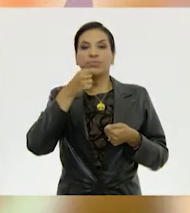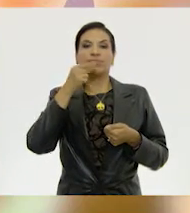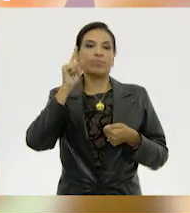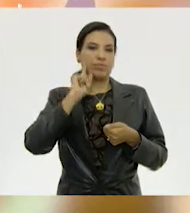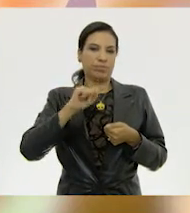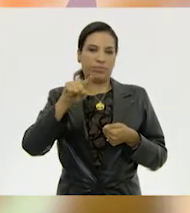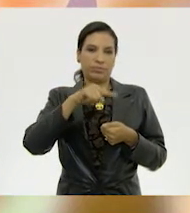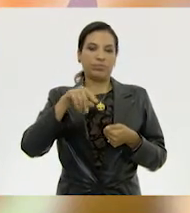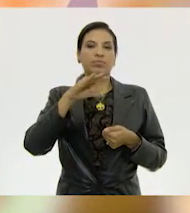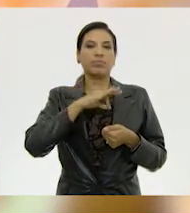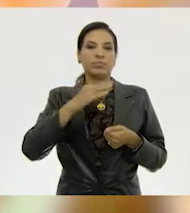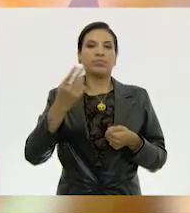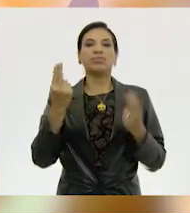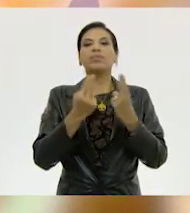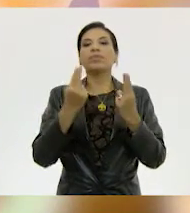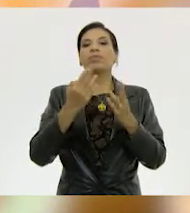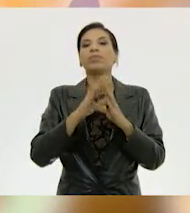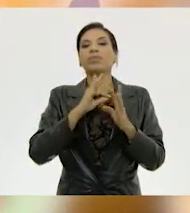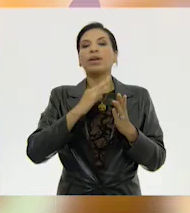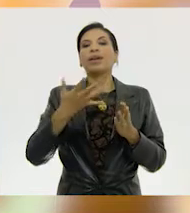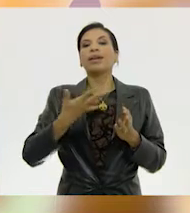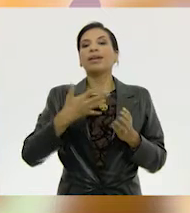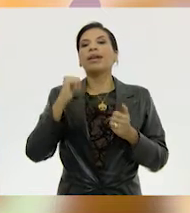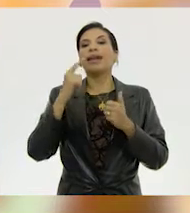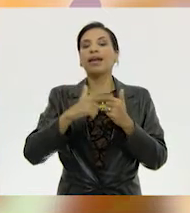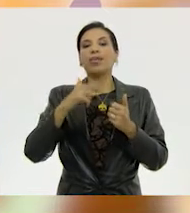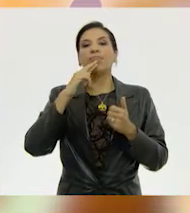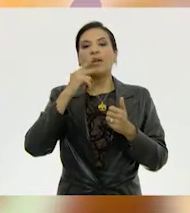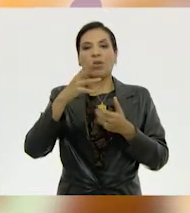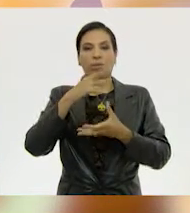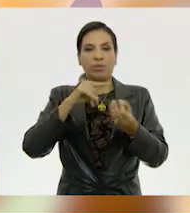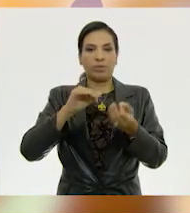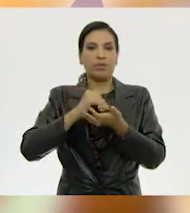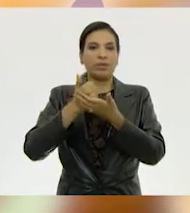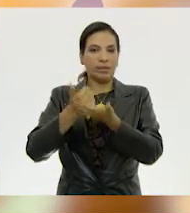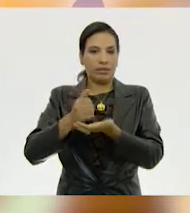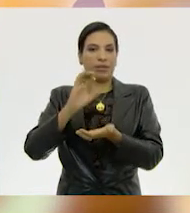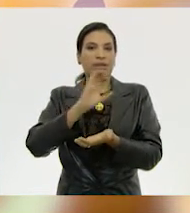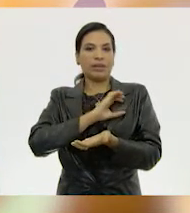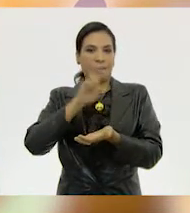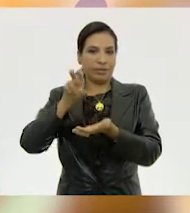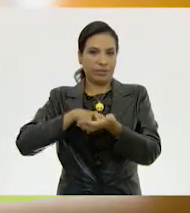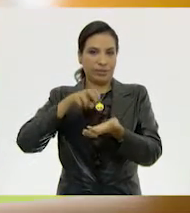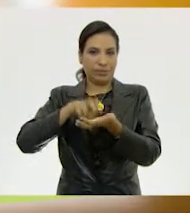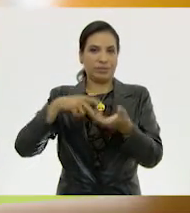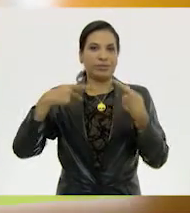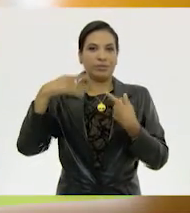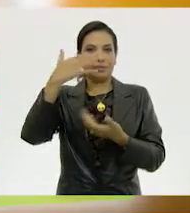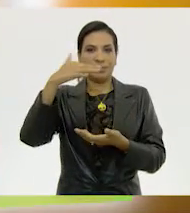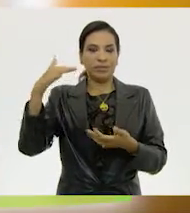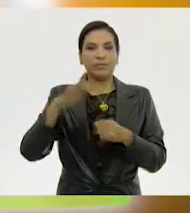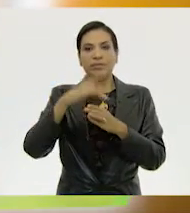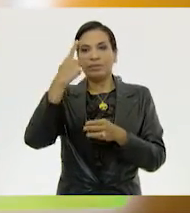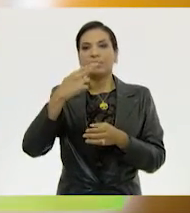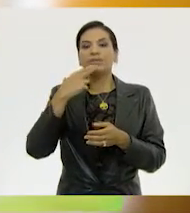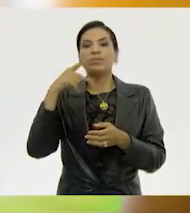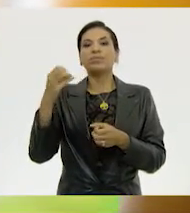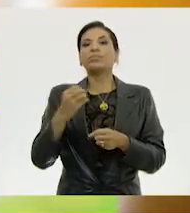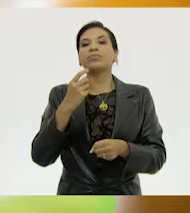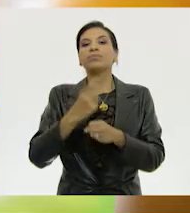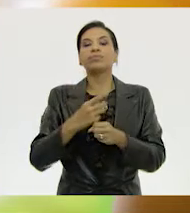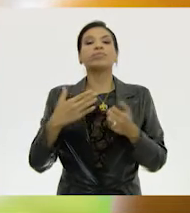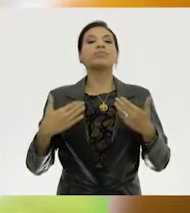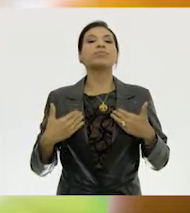los niños necesitan una intervención reparadora y cariñosa por parte del adulto, que brinde la oportunidad